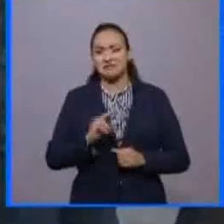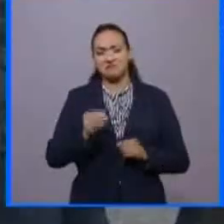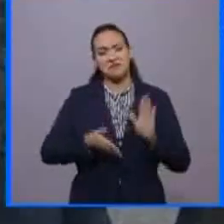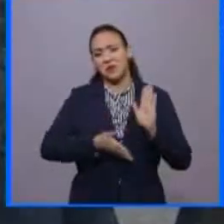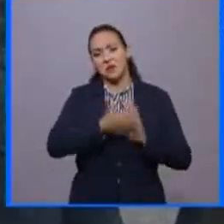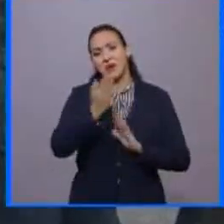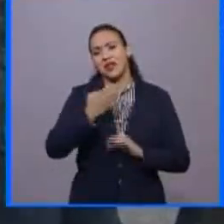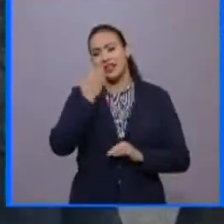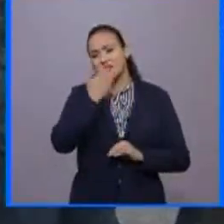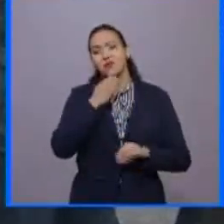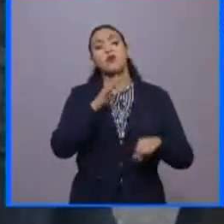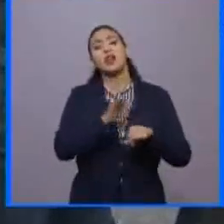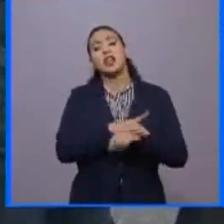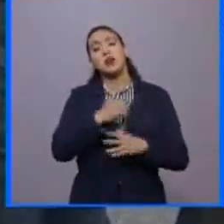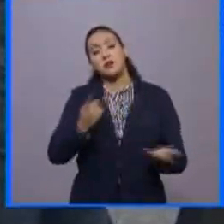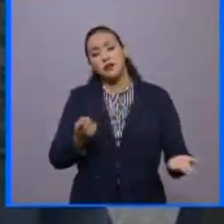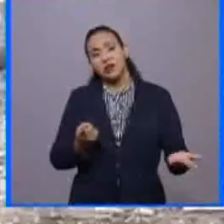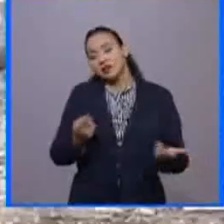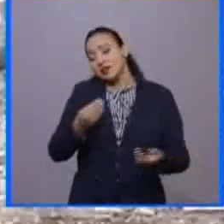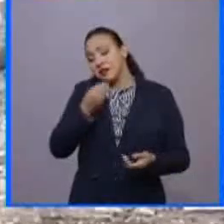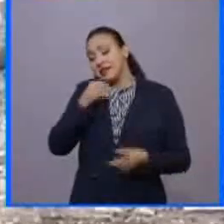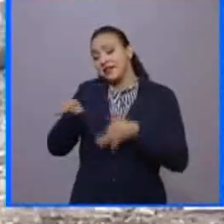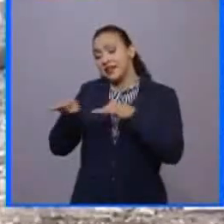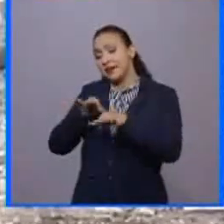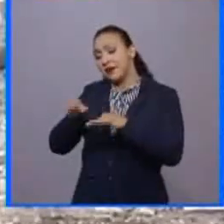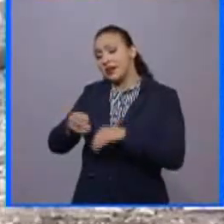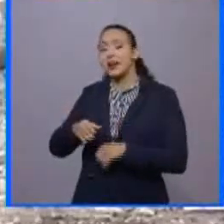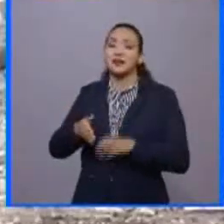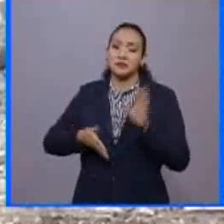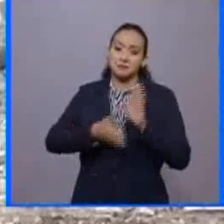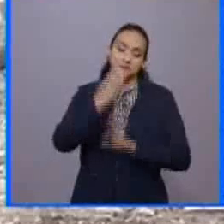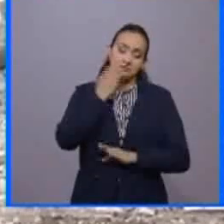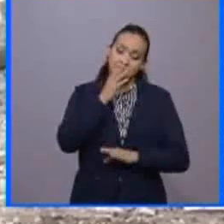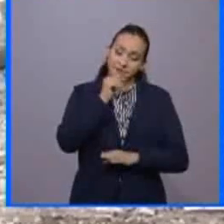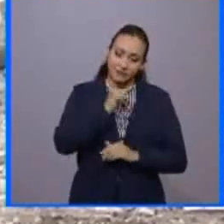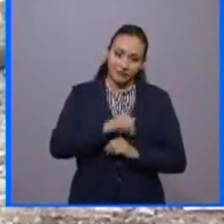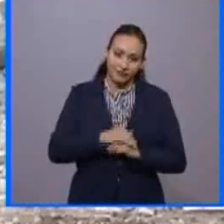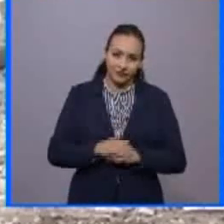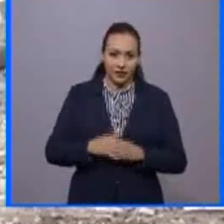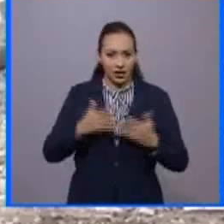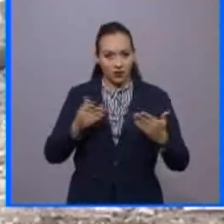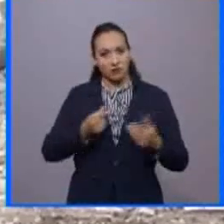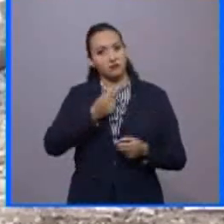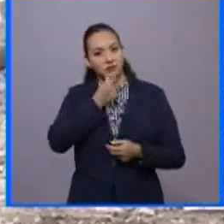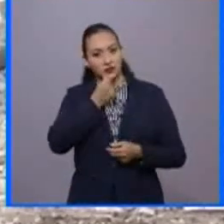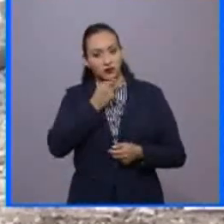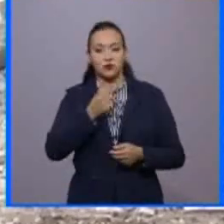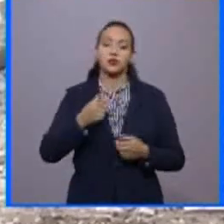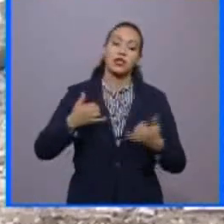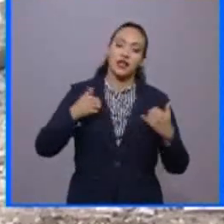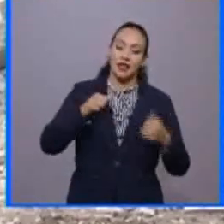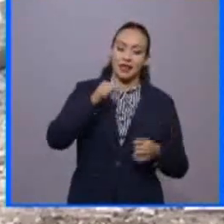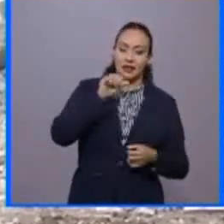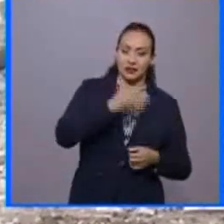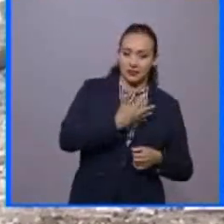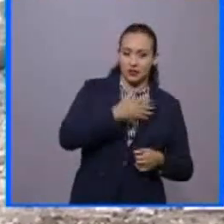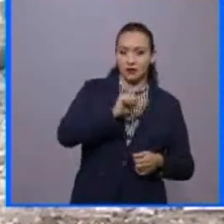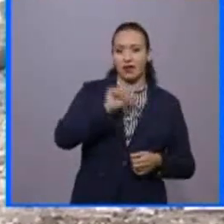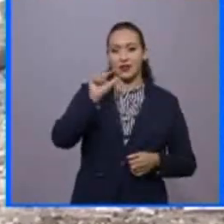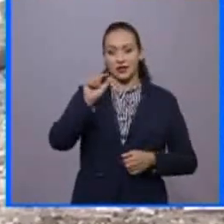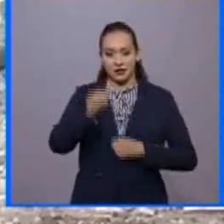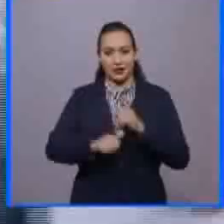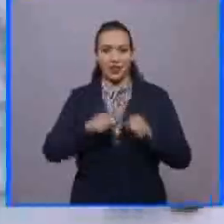asisten a la escuela como consecuencia del trabajo que desempeñan. Finalmente, las niñas y adolescentes de 5 a 17